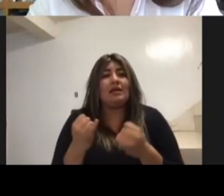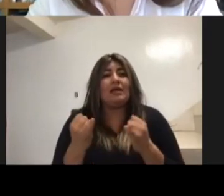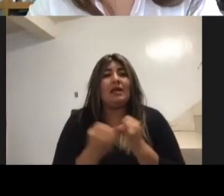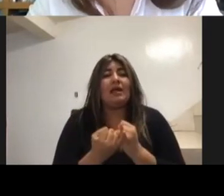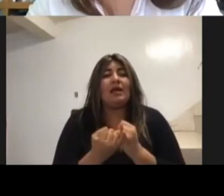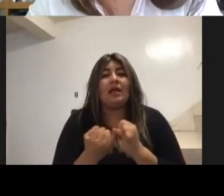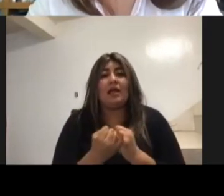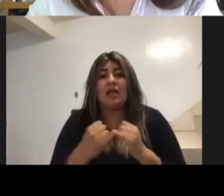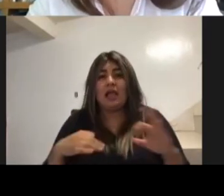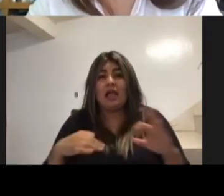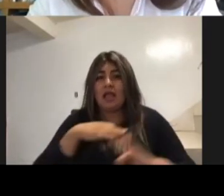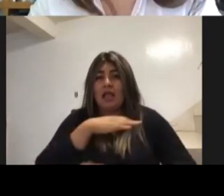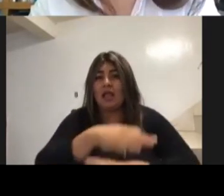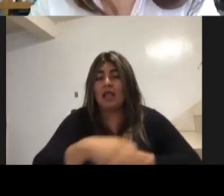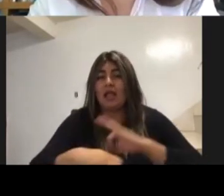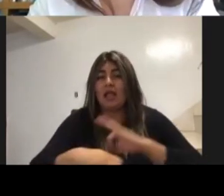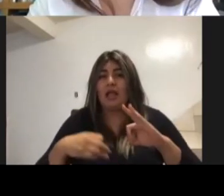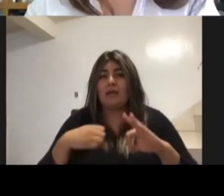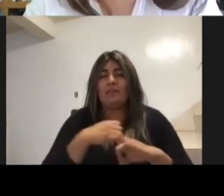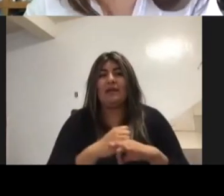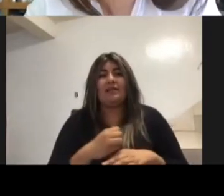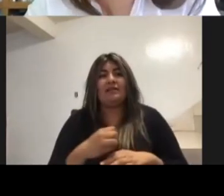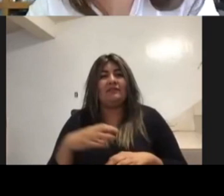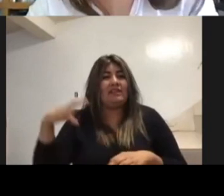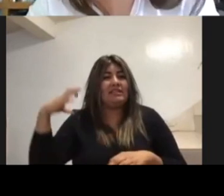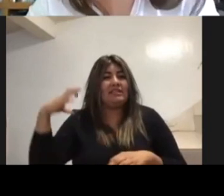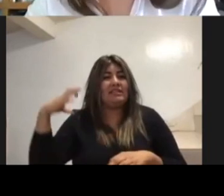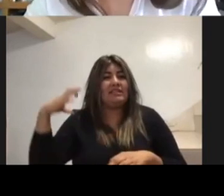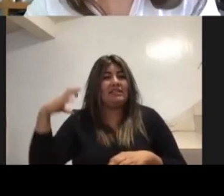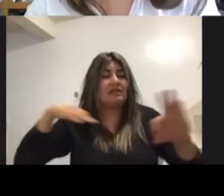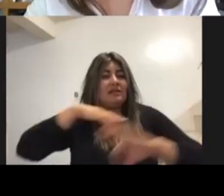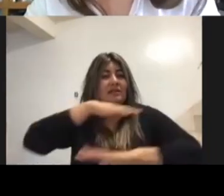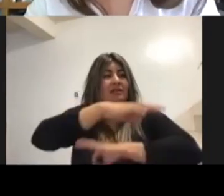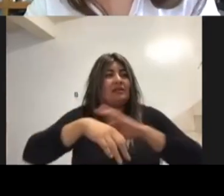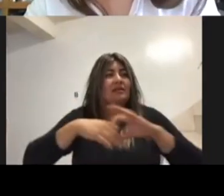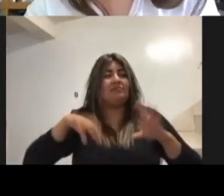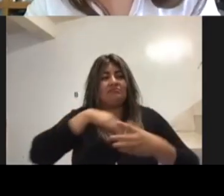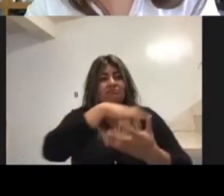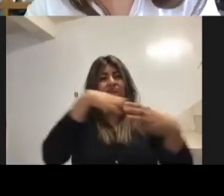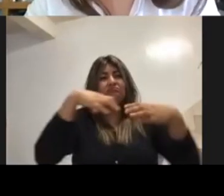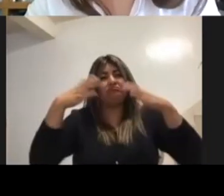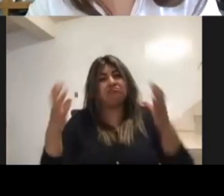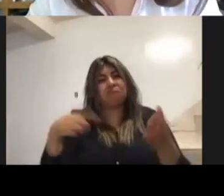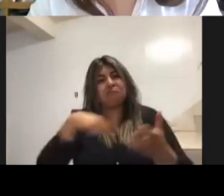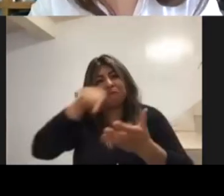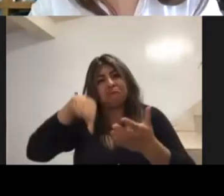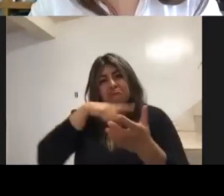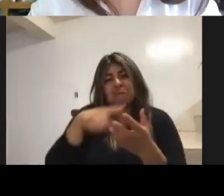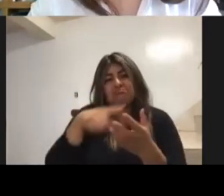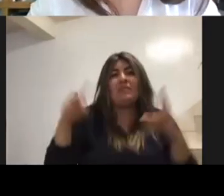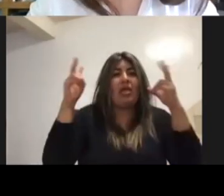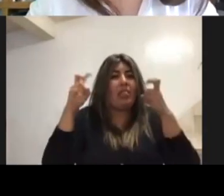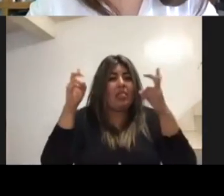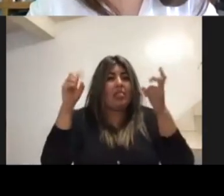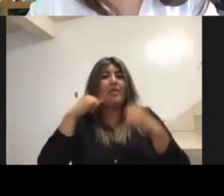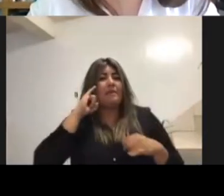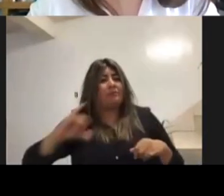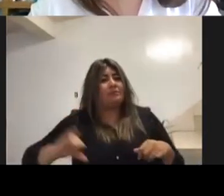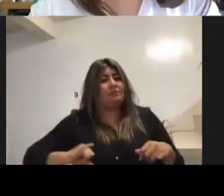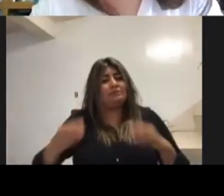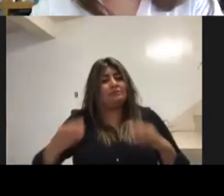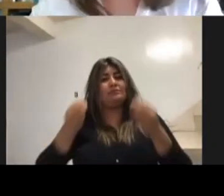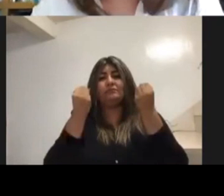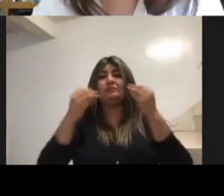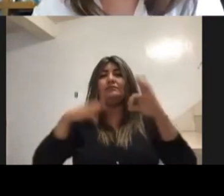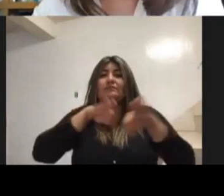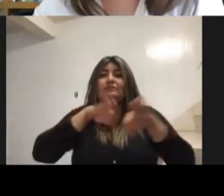que Cipina lo esté abordando, ¿no? Porque es un tema que nos interesa a muchas personas que trabajamos en el sector